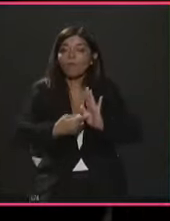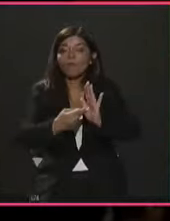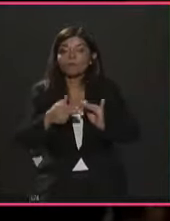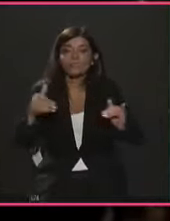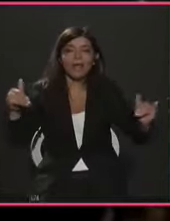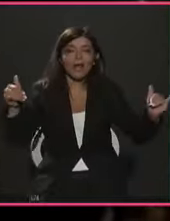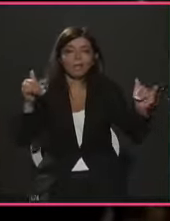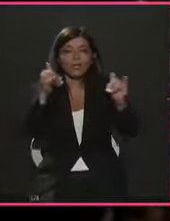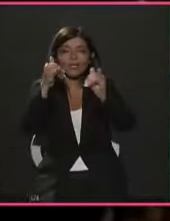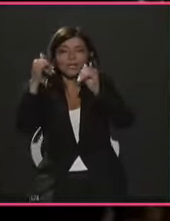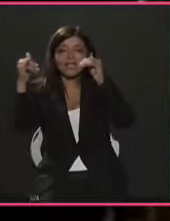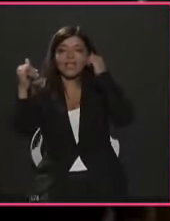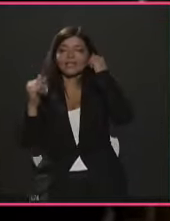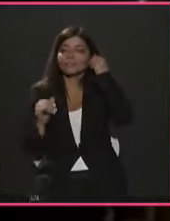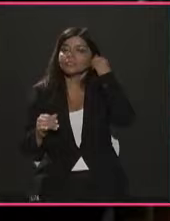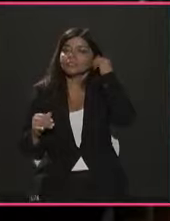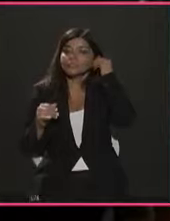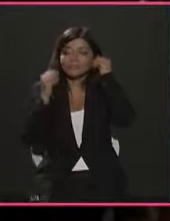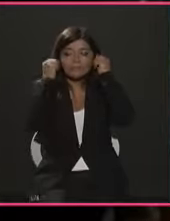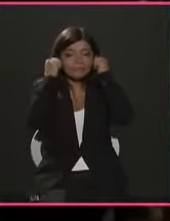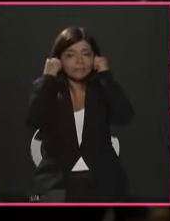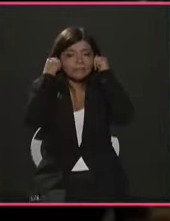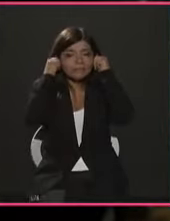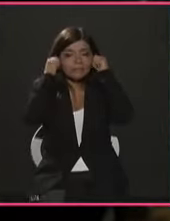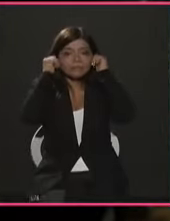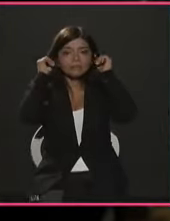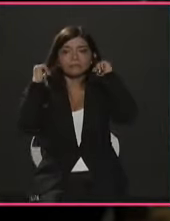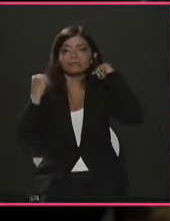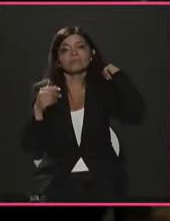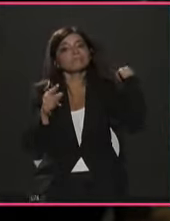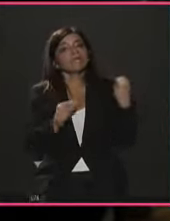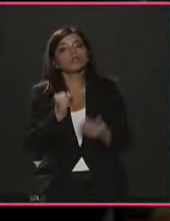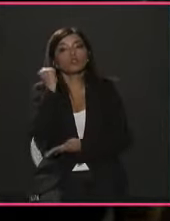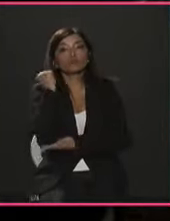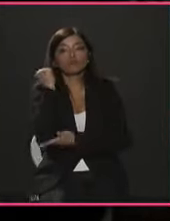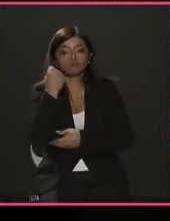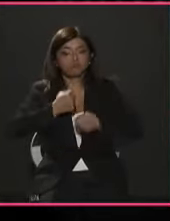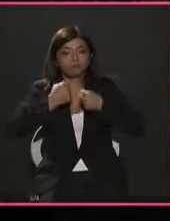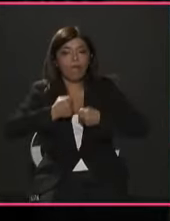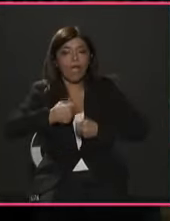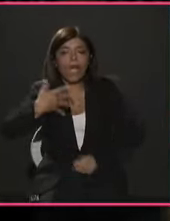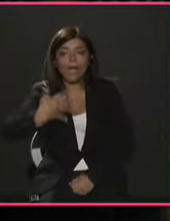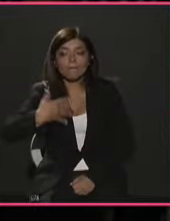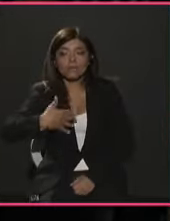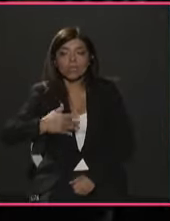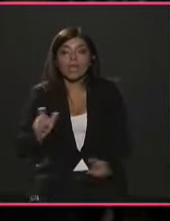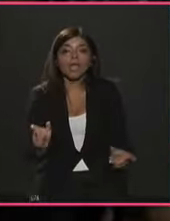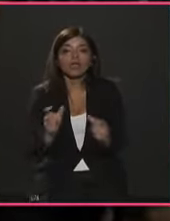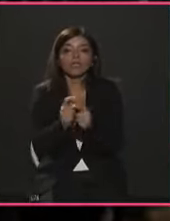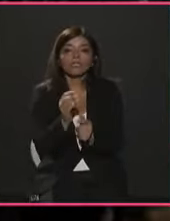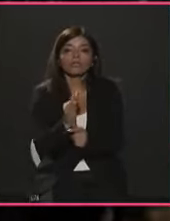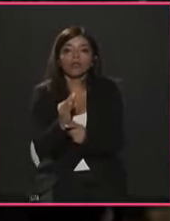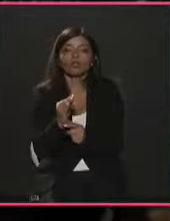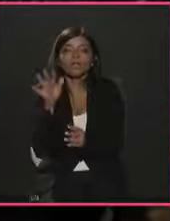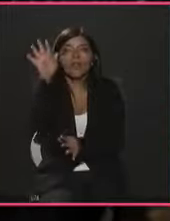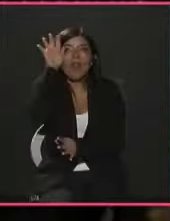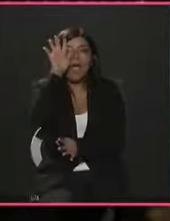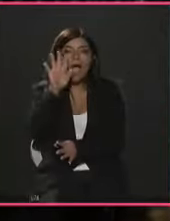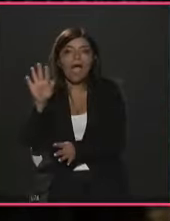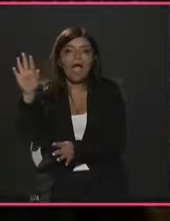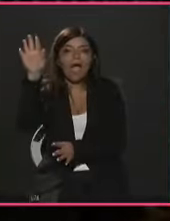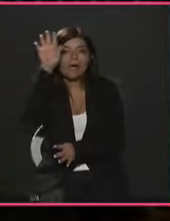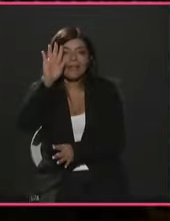entretenimiento y la creación finalmente acá Esos son los Pilares fundamentales que queremos remarcar en congreso futuro también la creatividad la